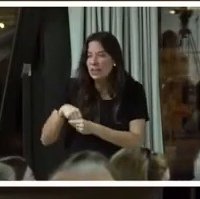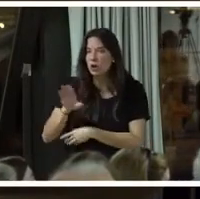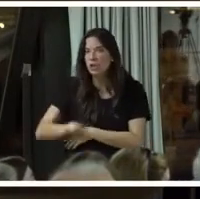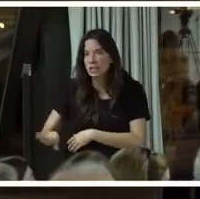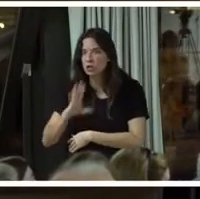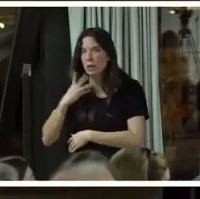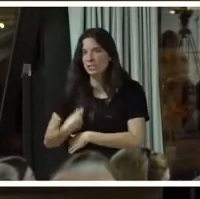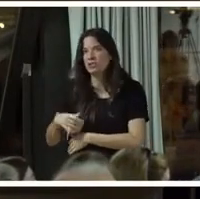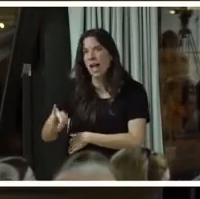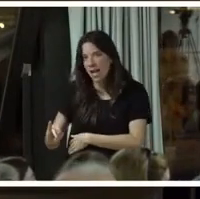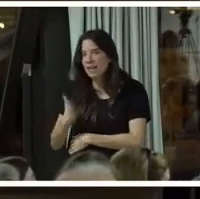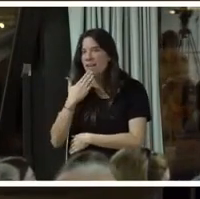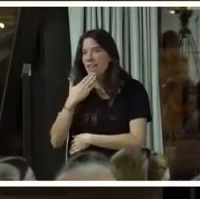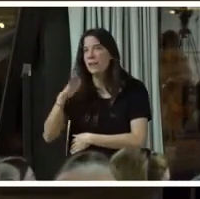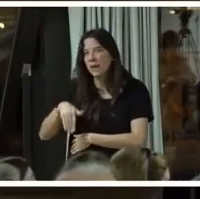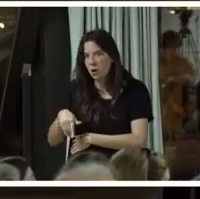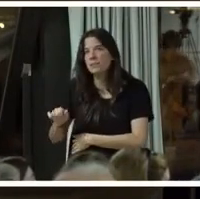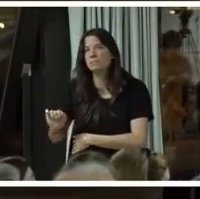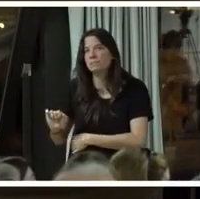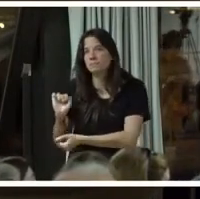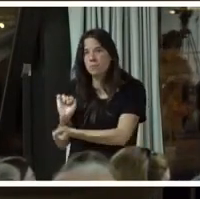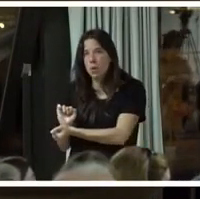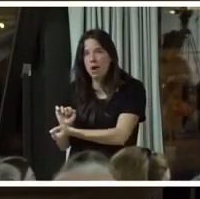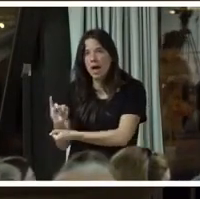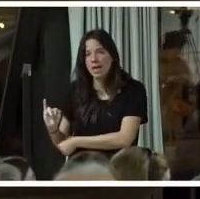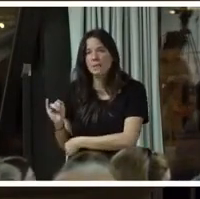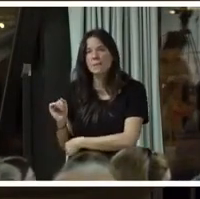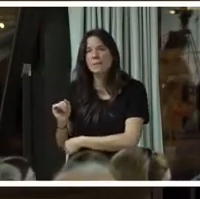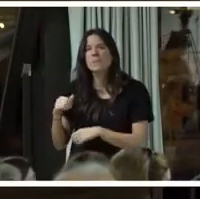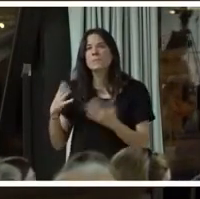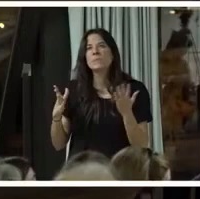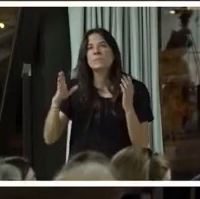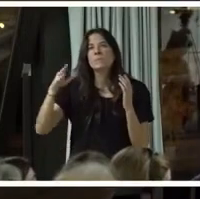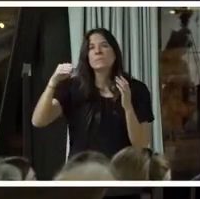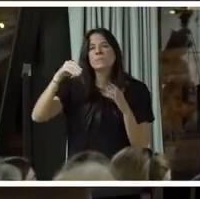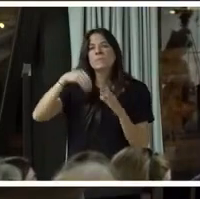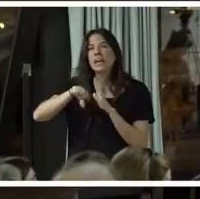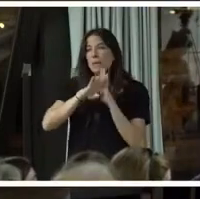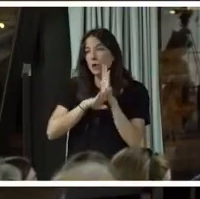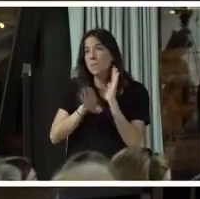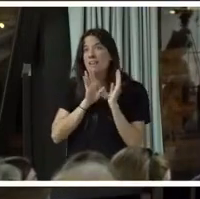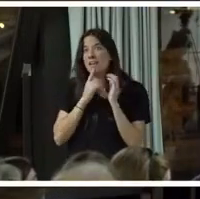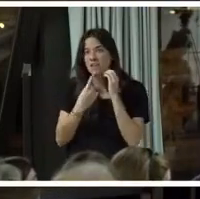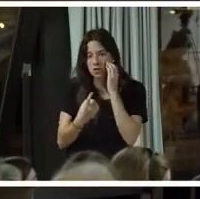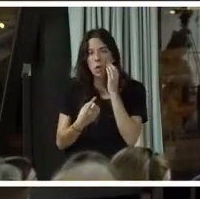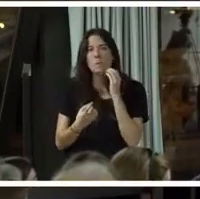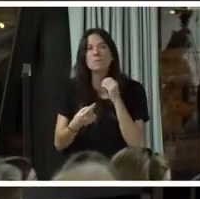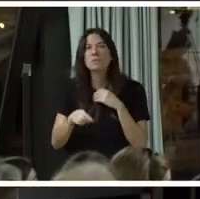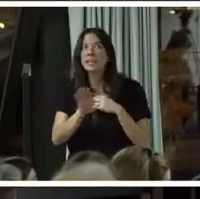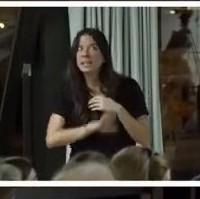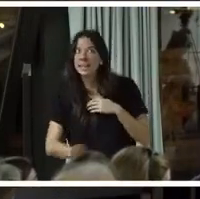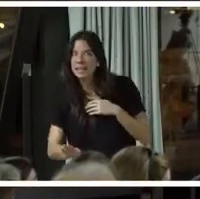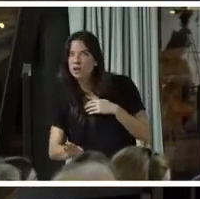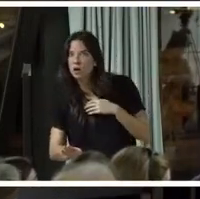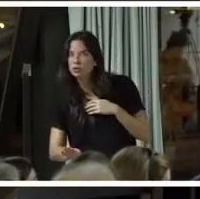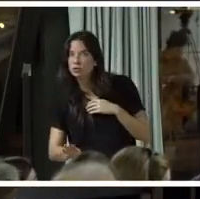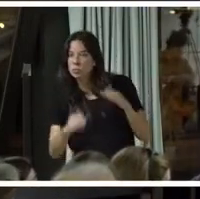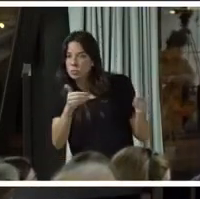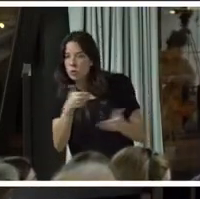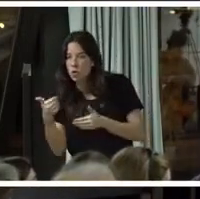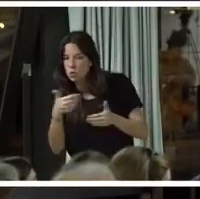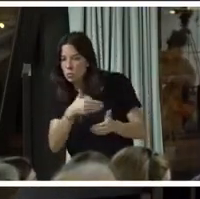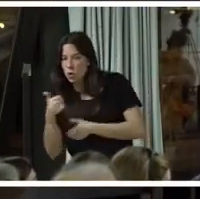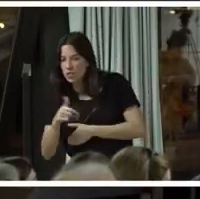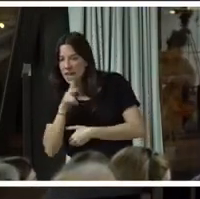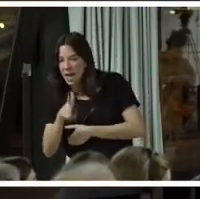palestinos menores de edad entonces en en el programa cuando han dicho han cambiado niños secuestrado por